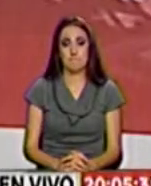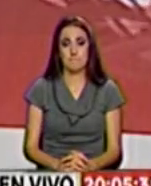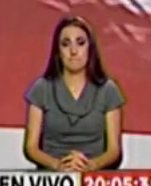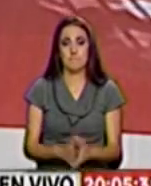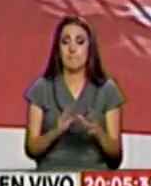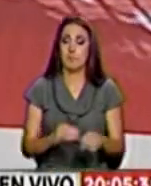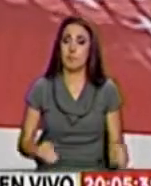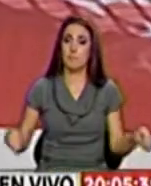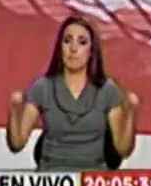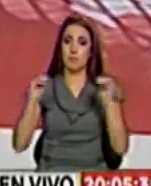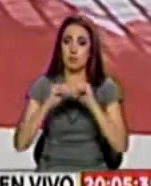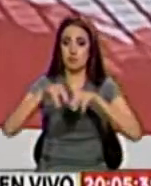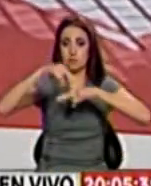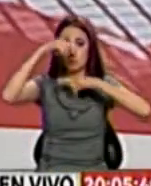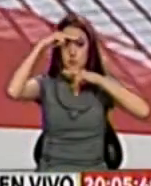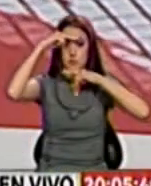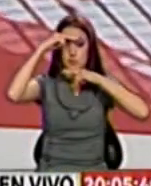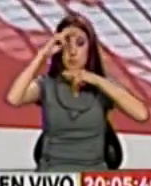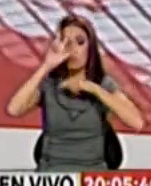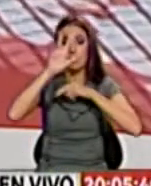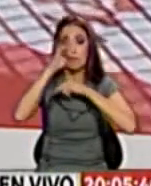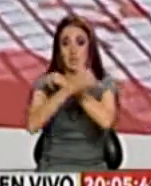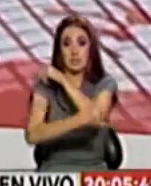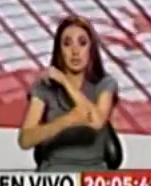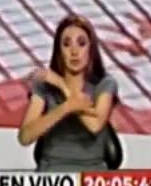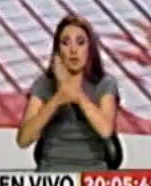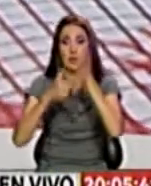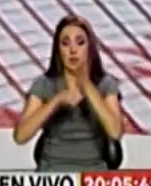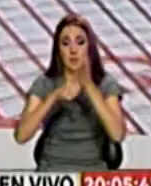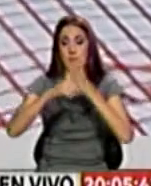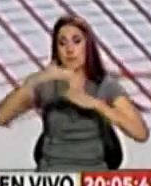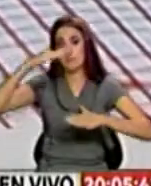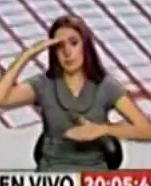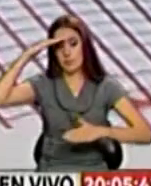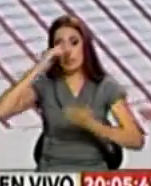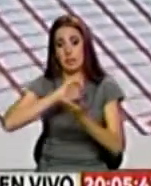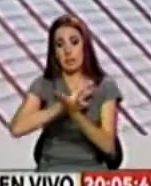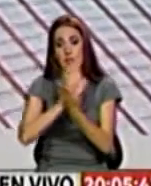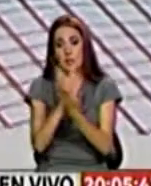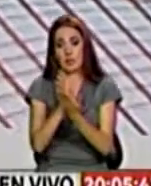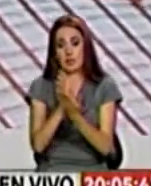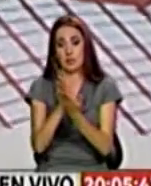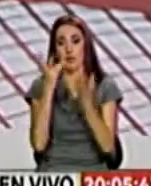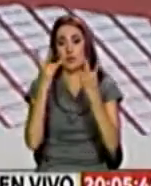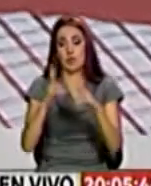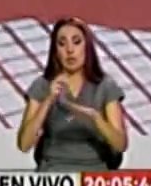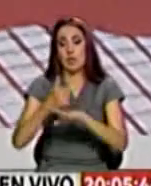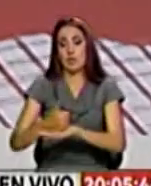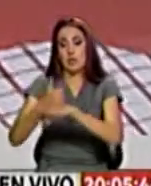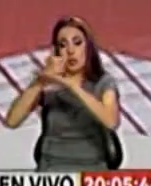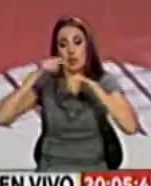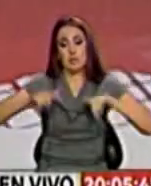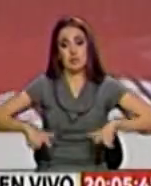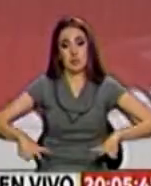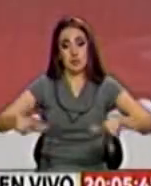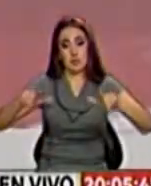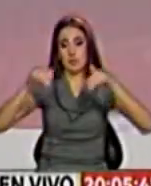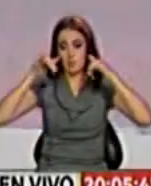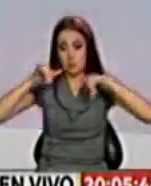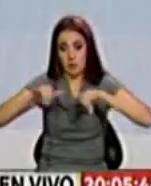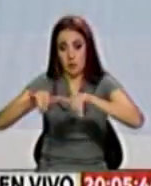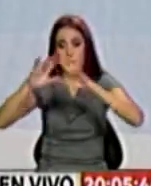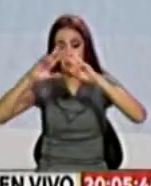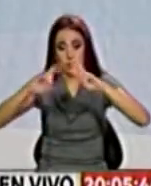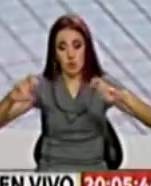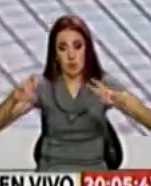Más noticias, la bancada de Alianza País y la ministra del Interior negaron que la Asamblea Nacional y el Ejecutivo impidan la investigación sobre la